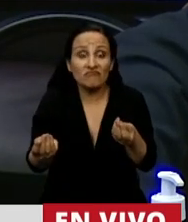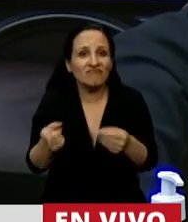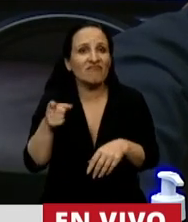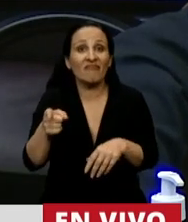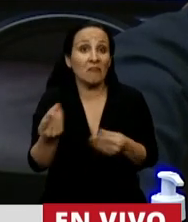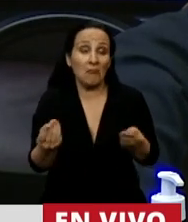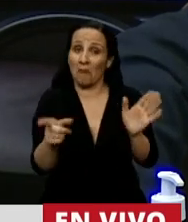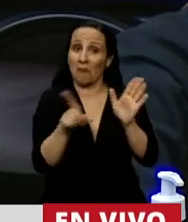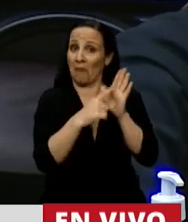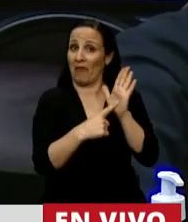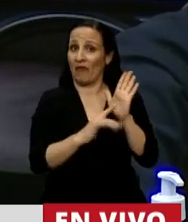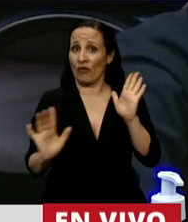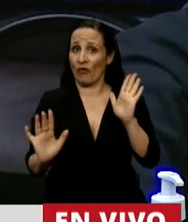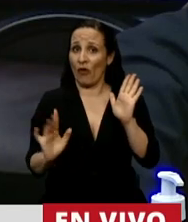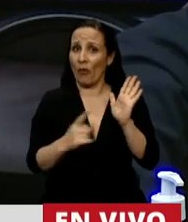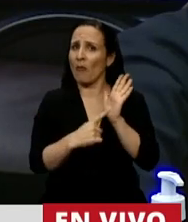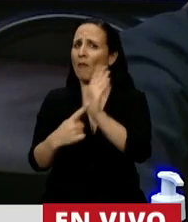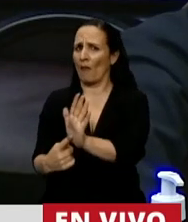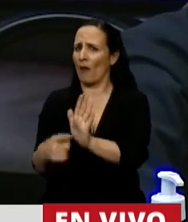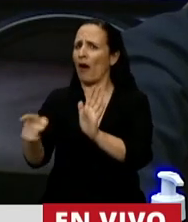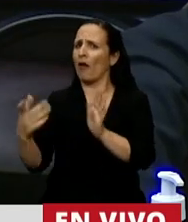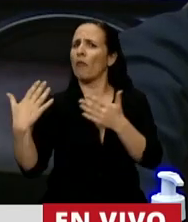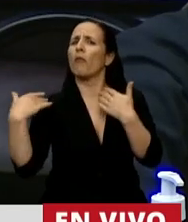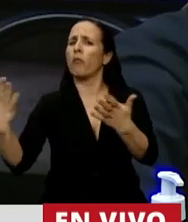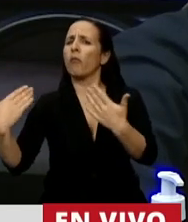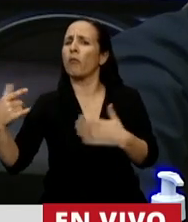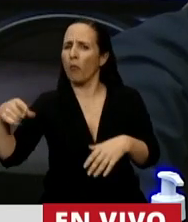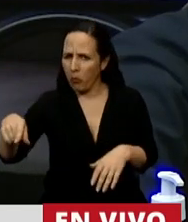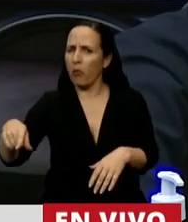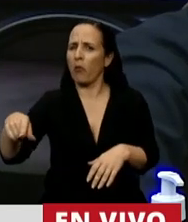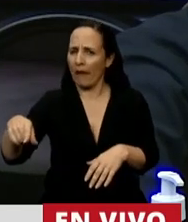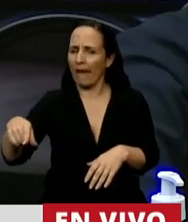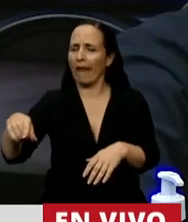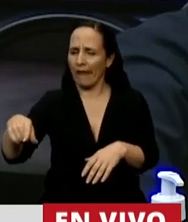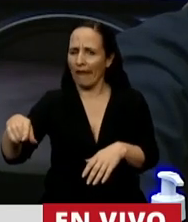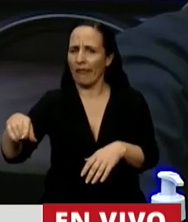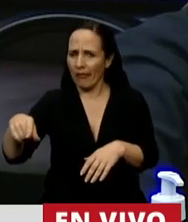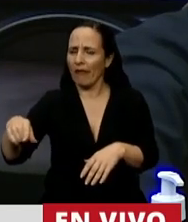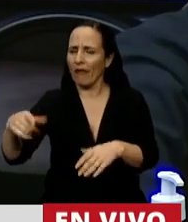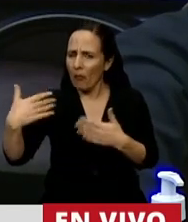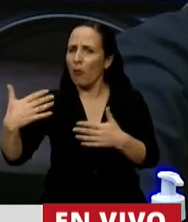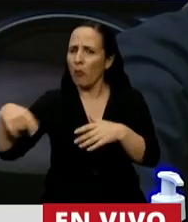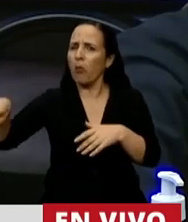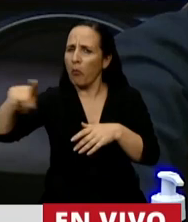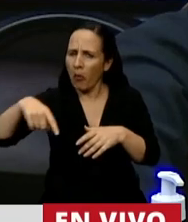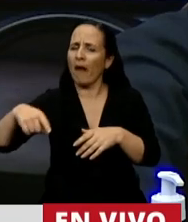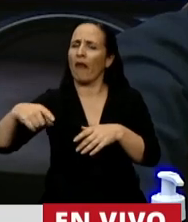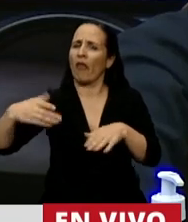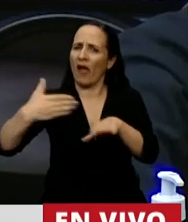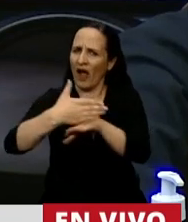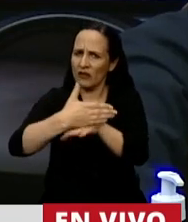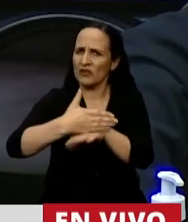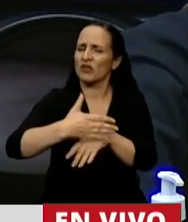una norma que les dé la posibilidad que de manera igualitaria puedan acceder a la